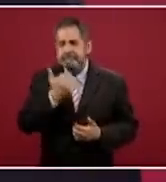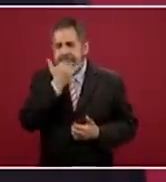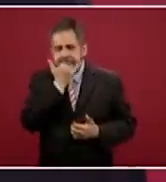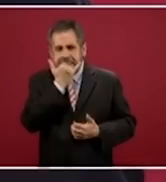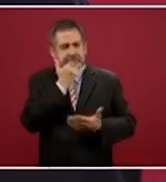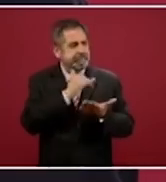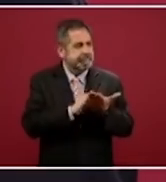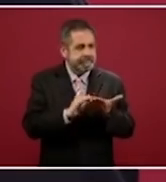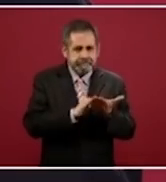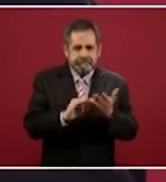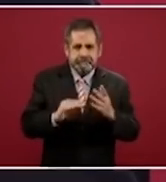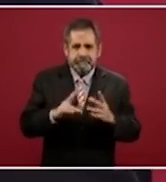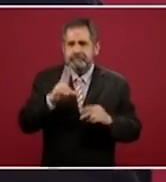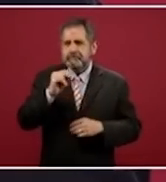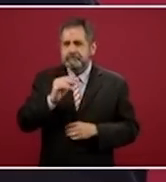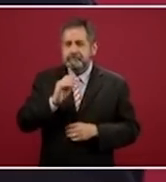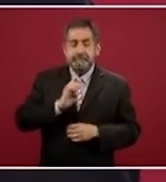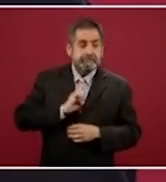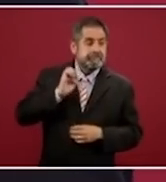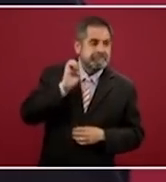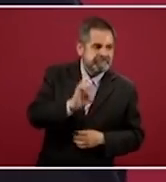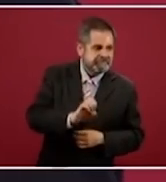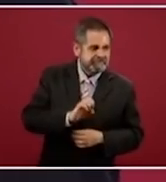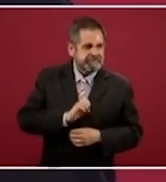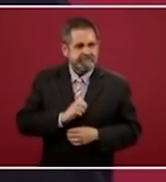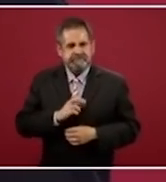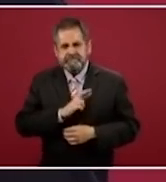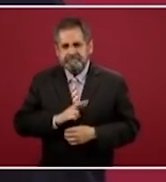perdonemos, no odiemos,